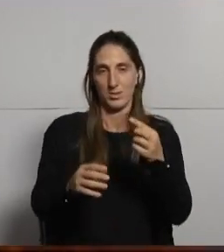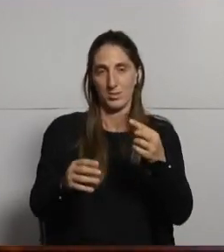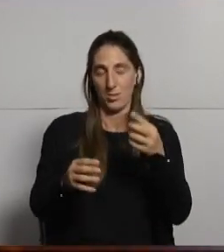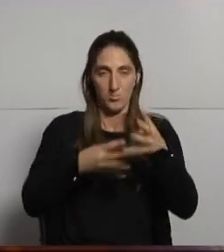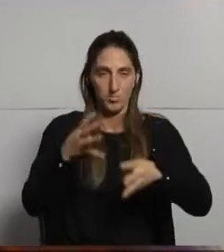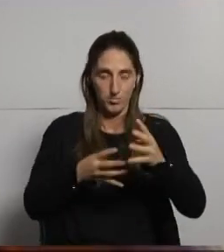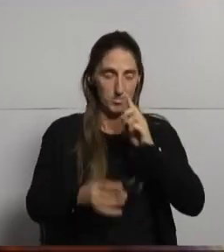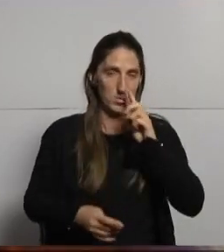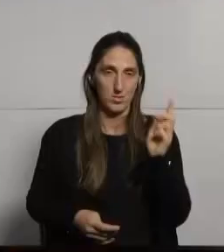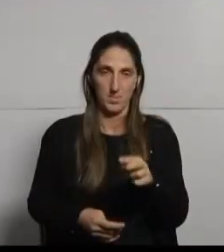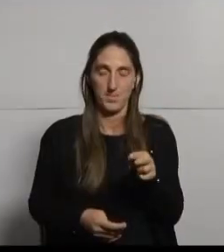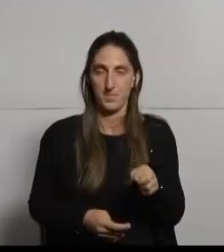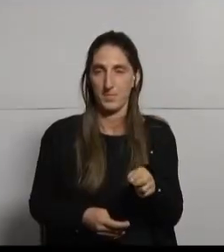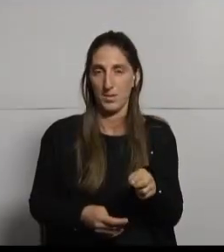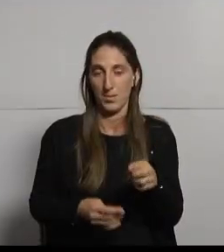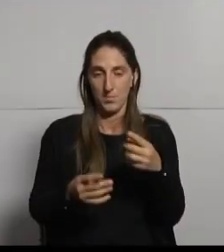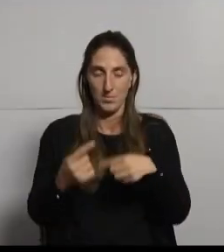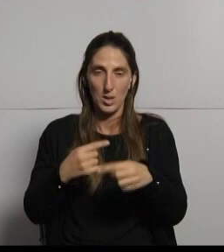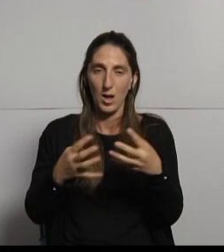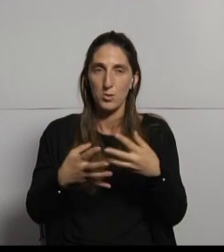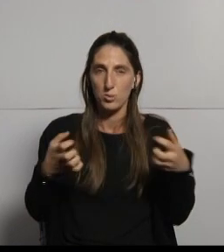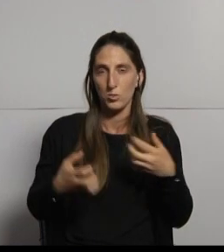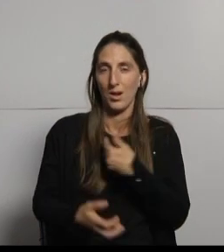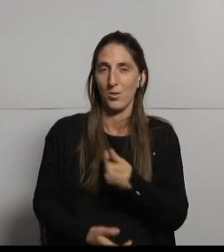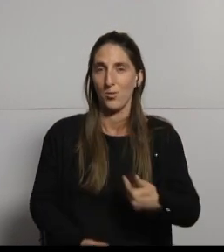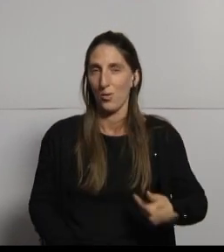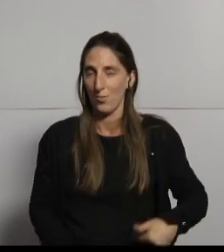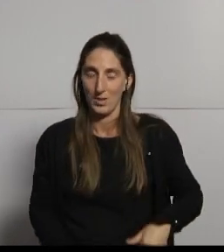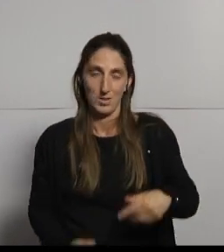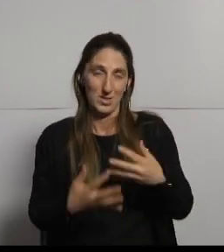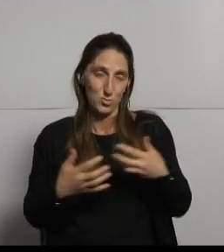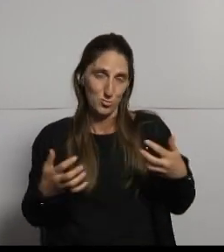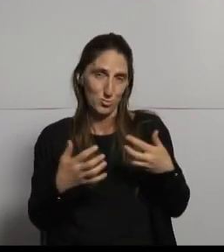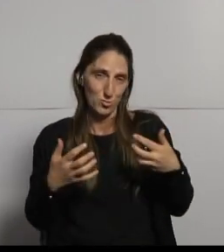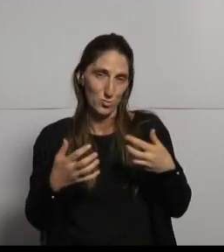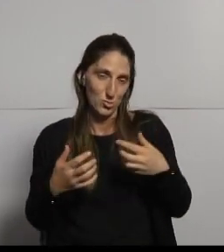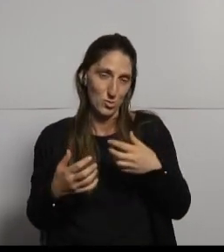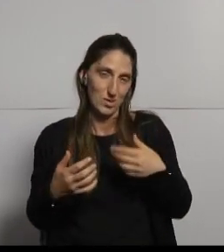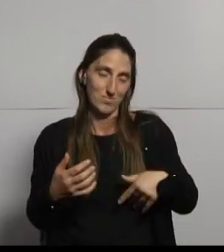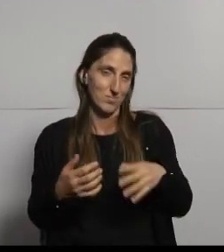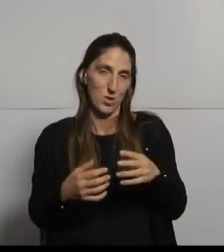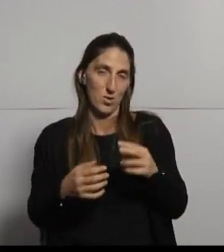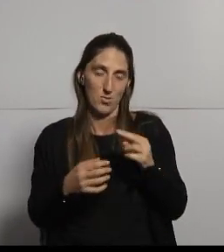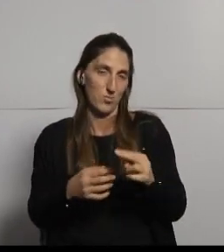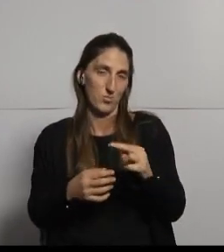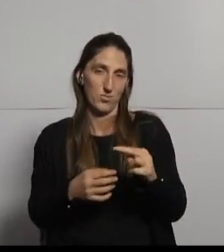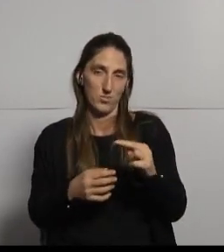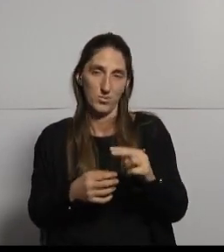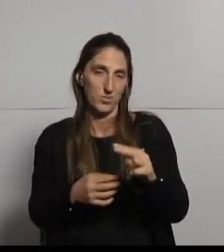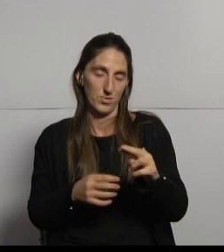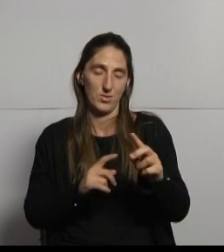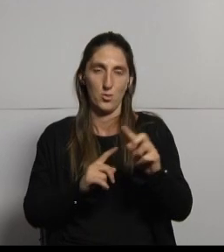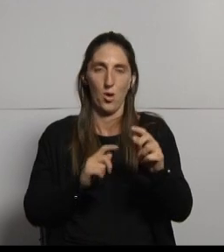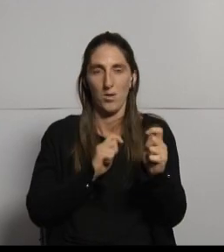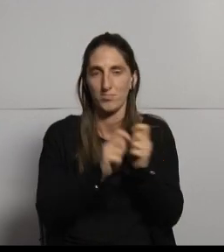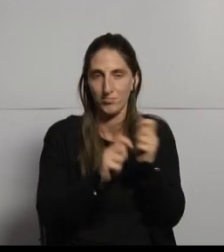por la propia estructura de la organización de los gobiernos, lo cual en general es una estructura bastante rígida, porque organizacionalmente las estructuras